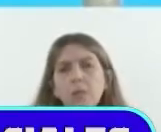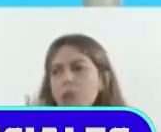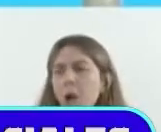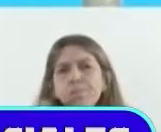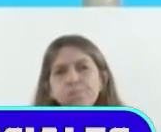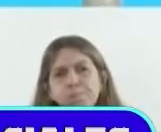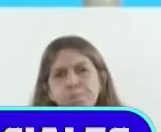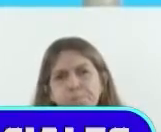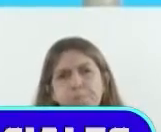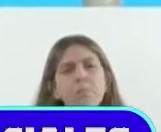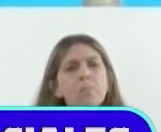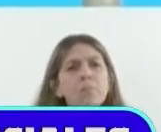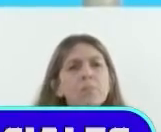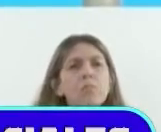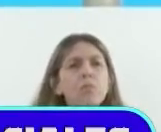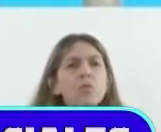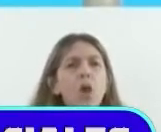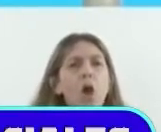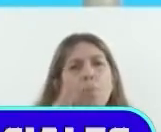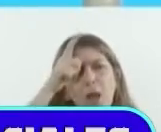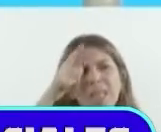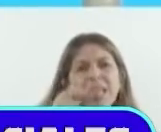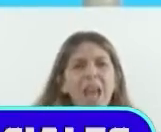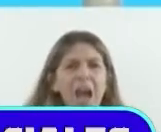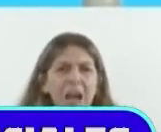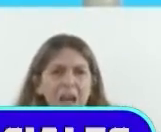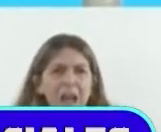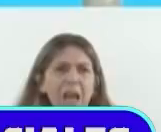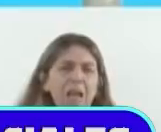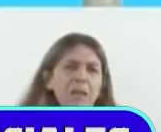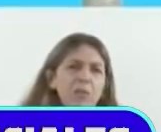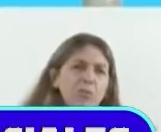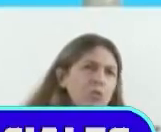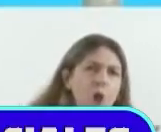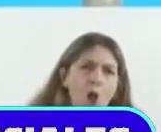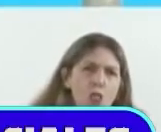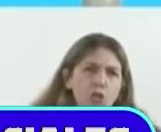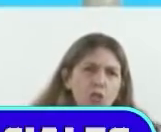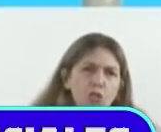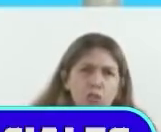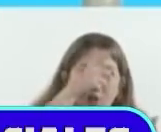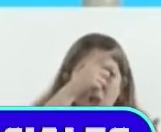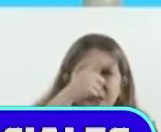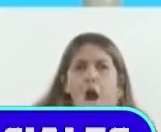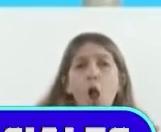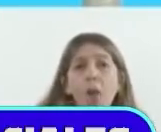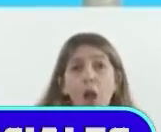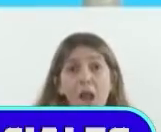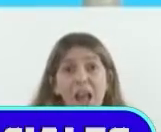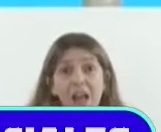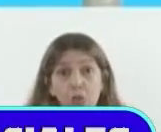el trabajo conjunto de las fuerzas federales con las fuerzas policiales del gobierno de la ciudad.